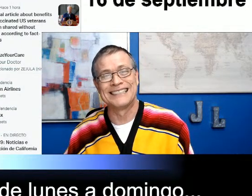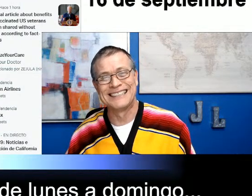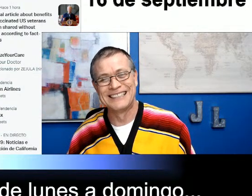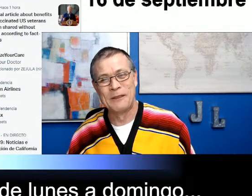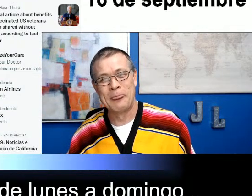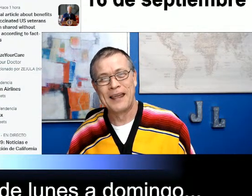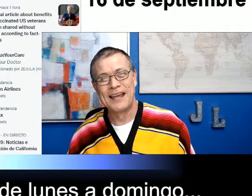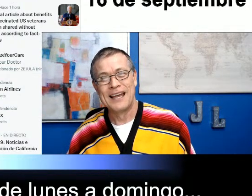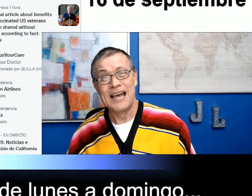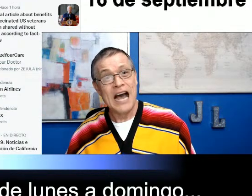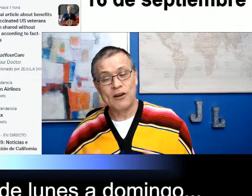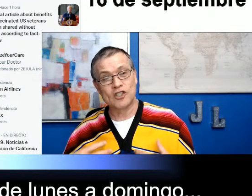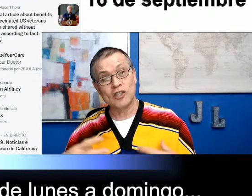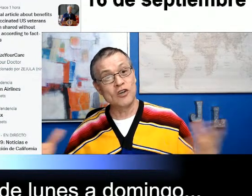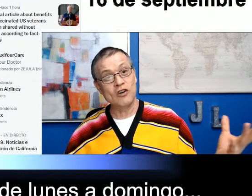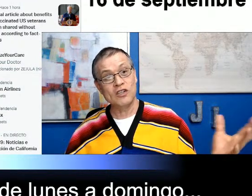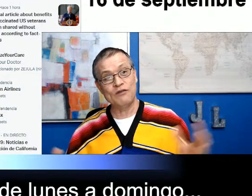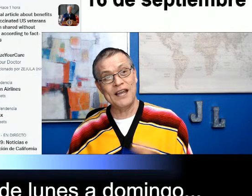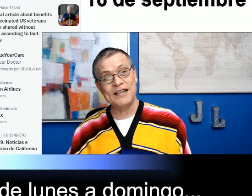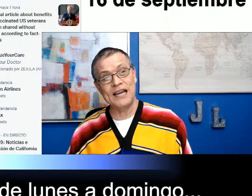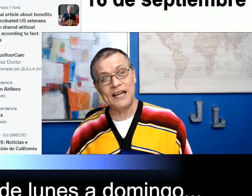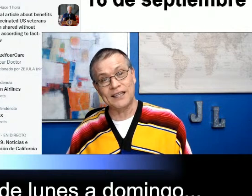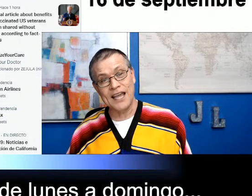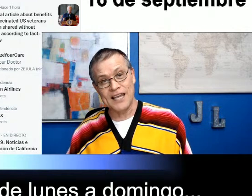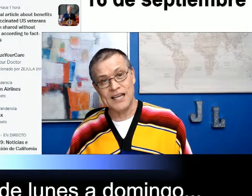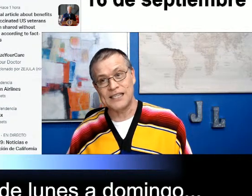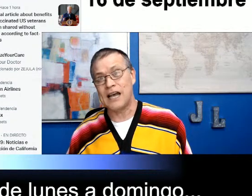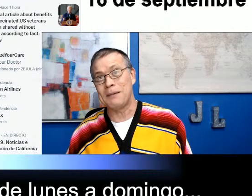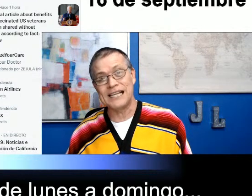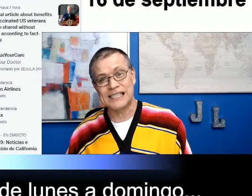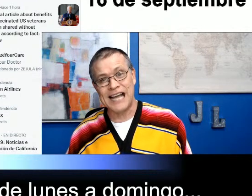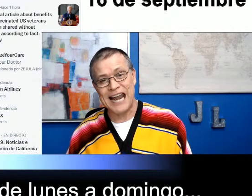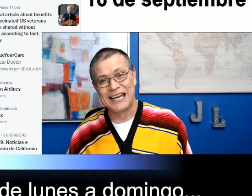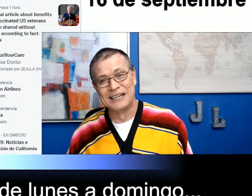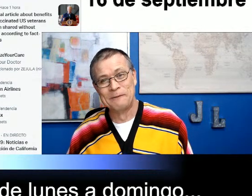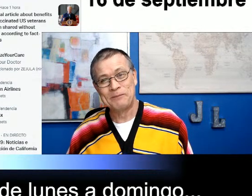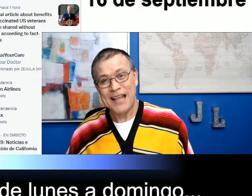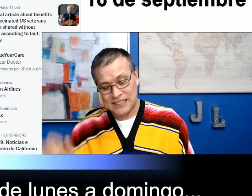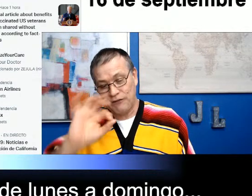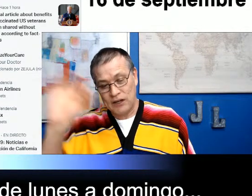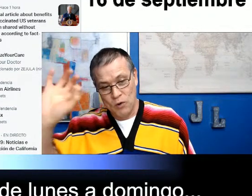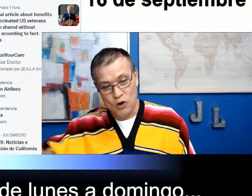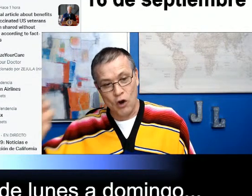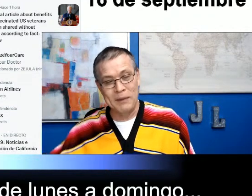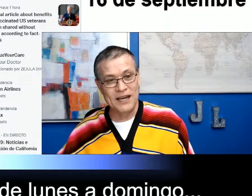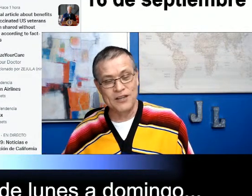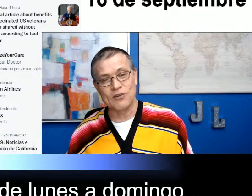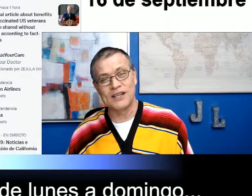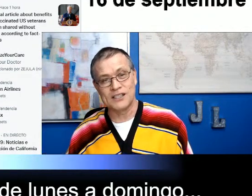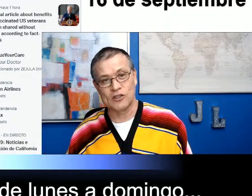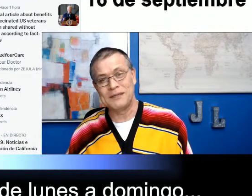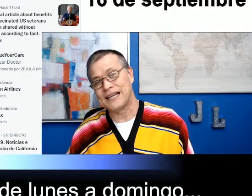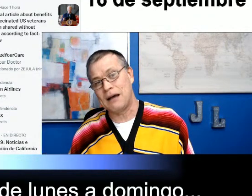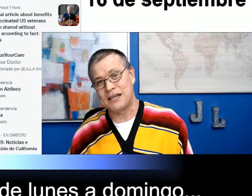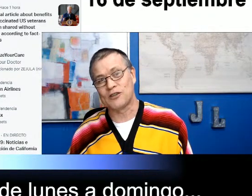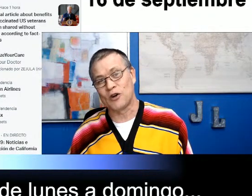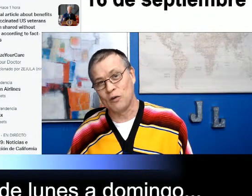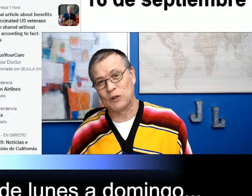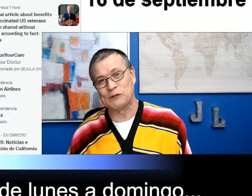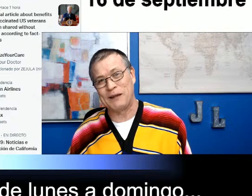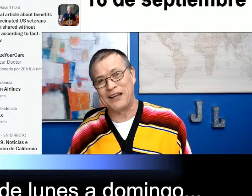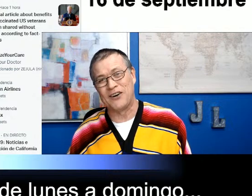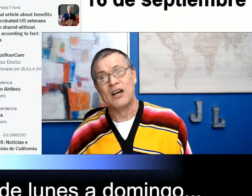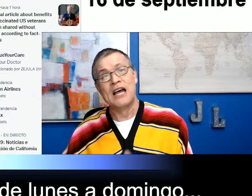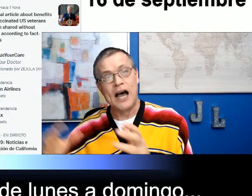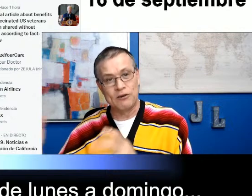3 semanas. A nosotros no nos defiende Lili Téllez de Abascal. Hasta firmó un convenio con estos miserables